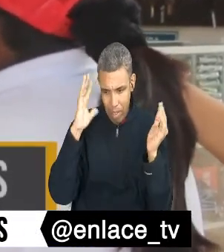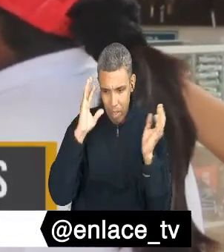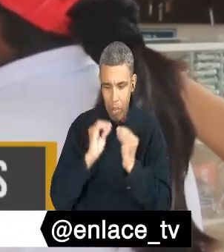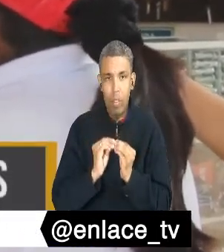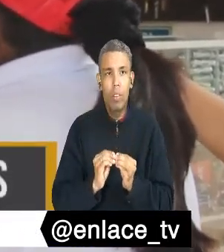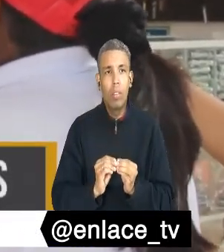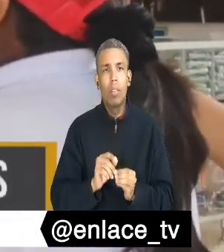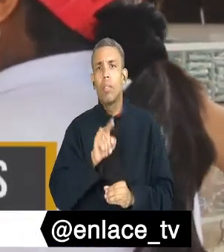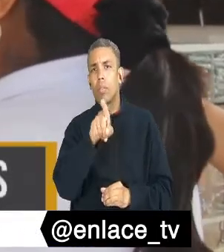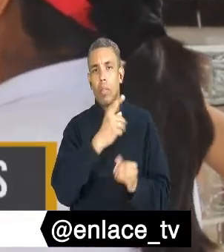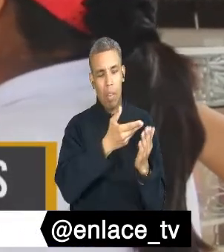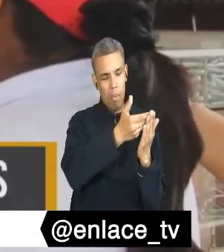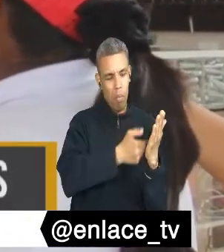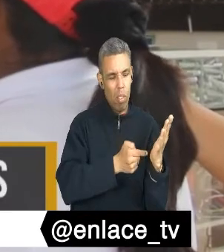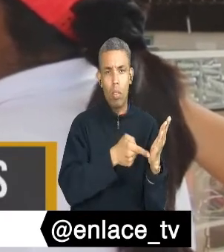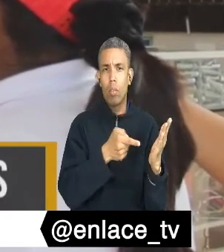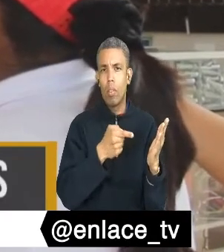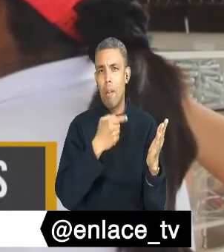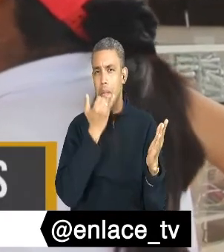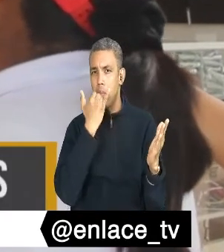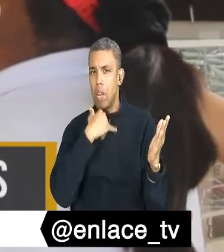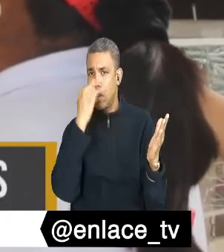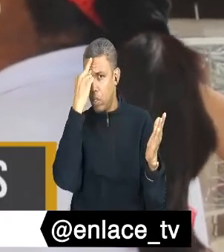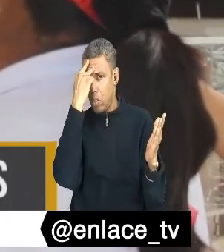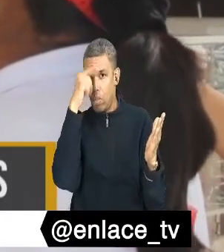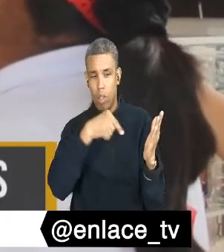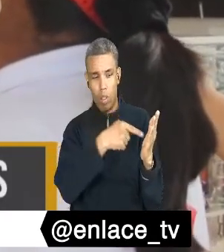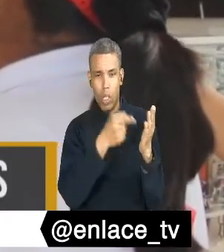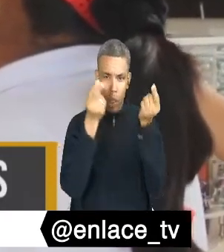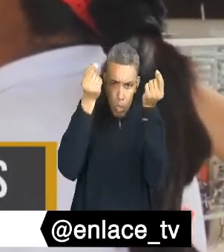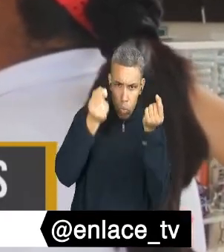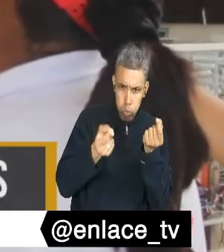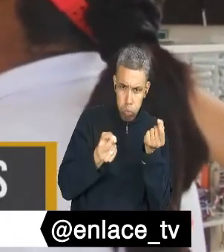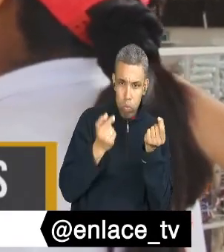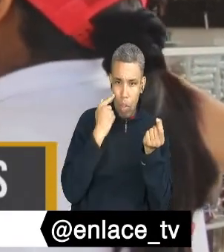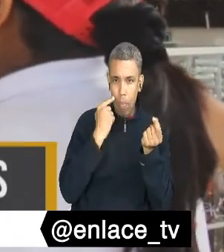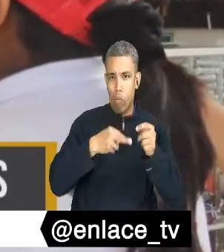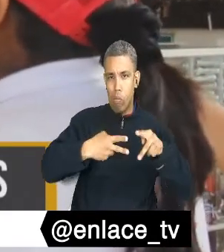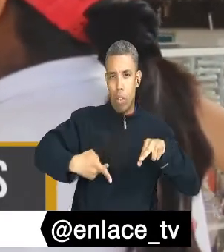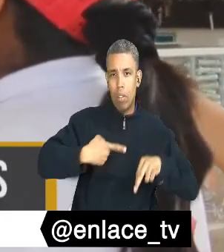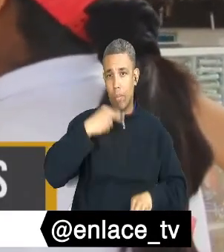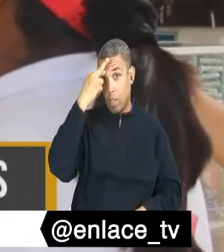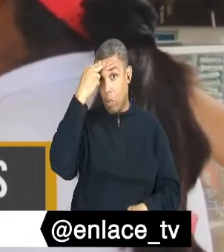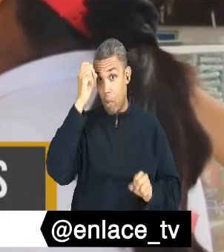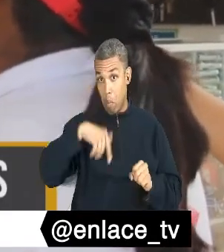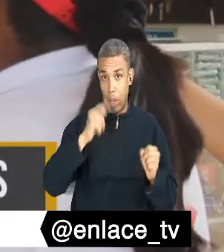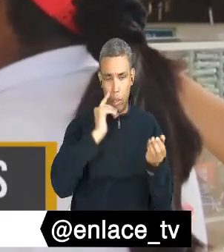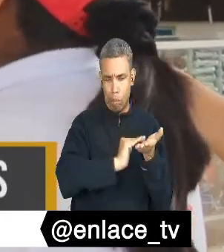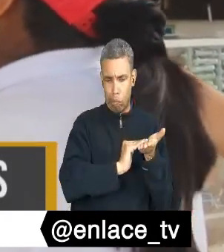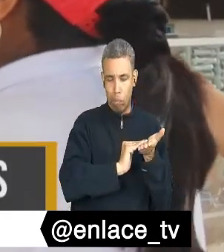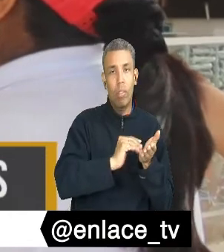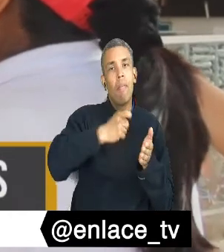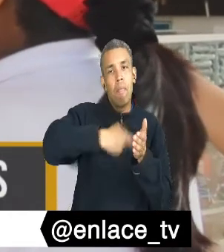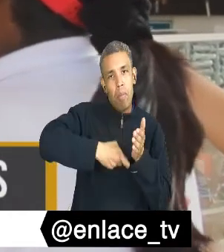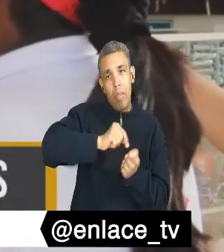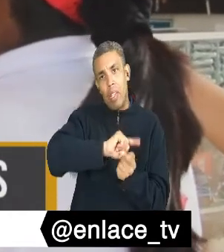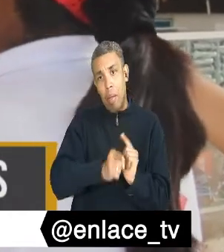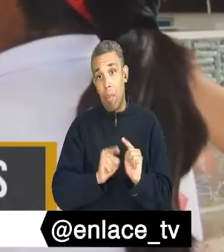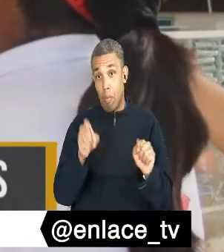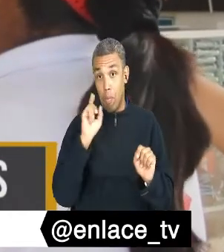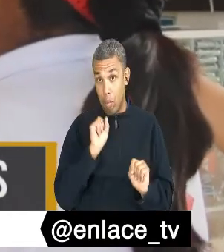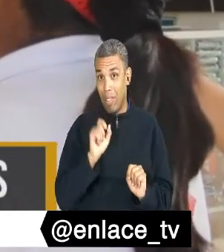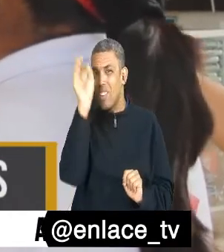su declaración, reporte los ingresos correctos y eso le va a acarrear una sanción y unos intereses. Entonces, precisamente por eso es que venimos, por eso es que les